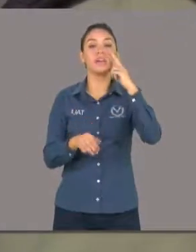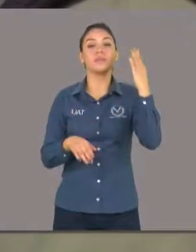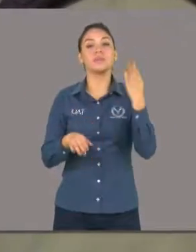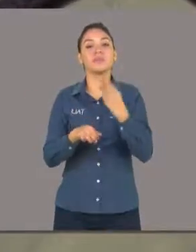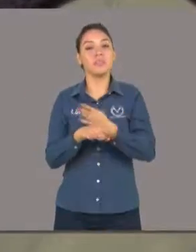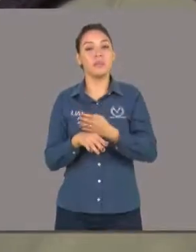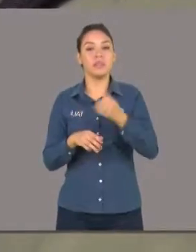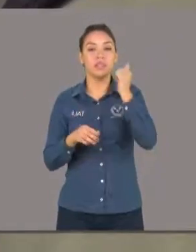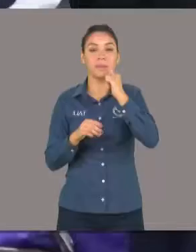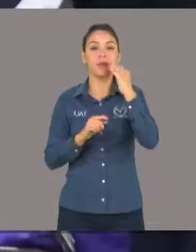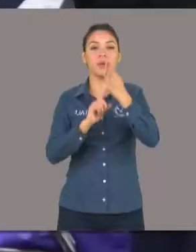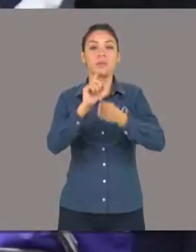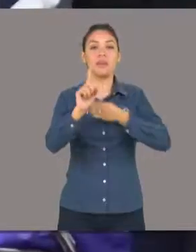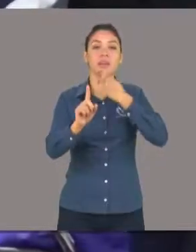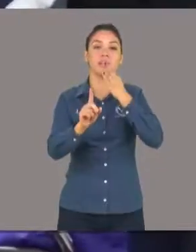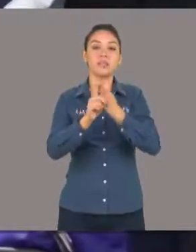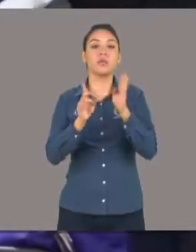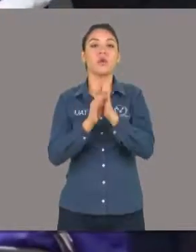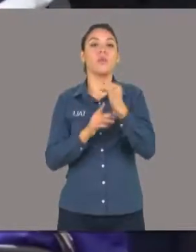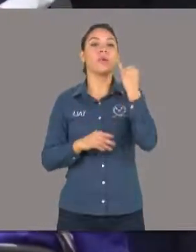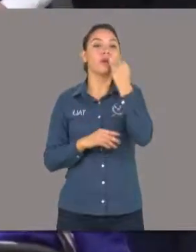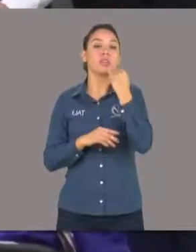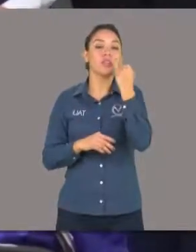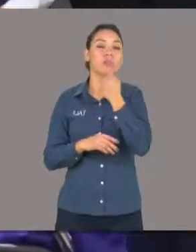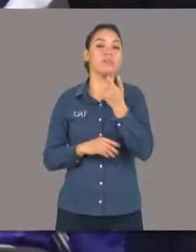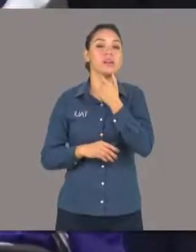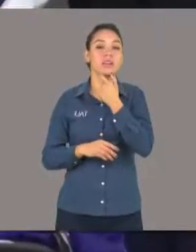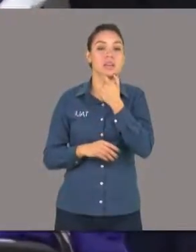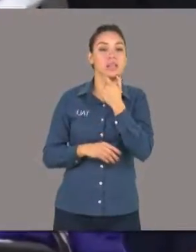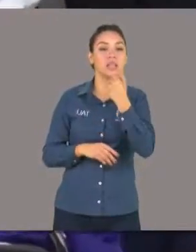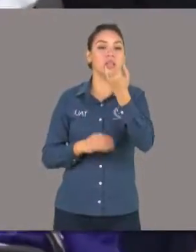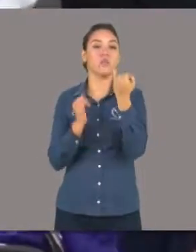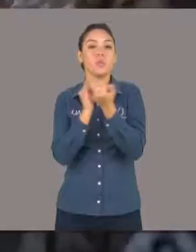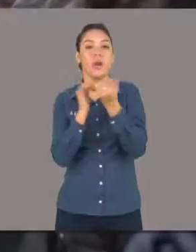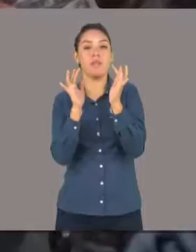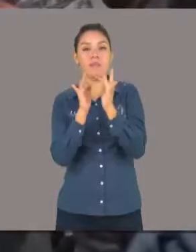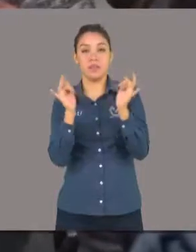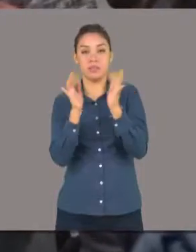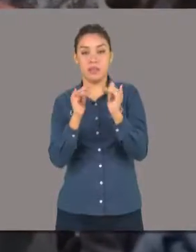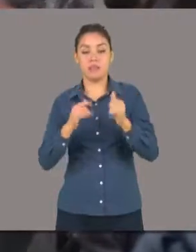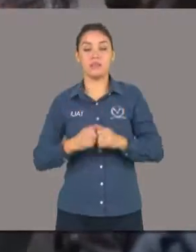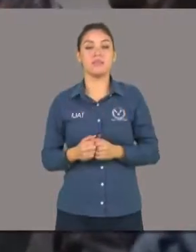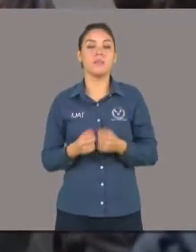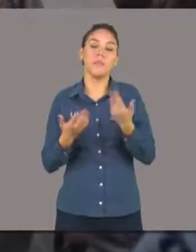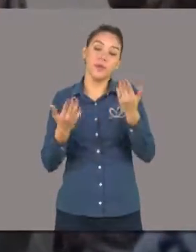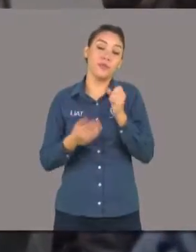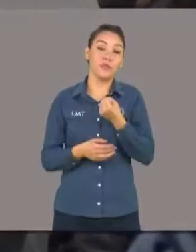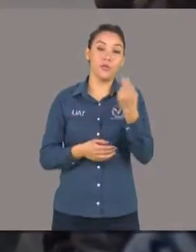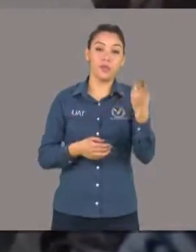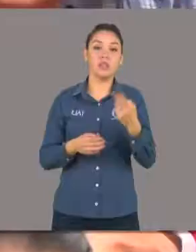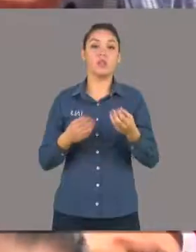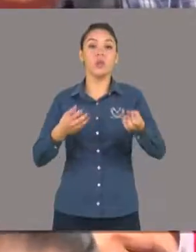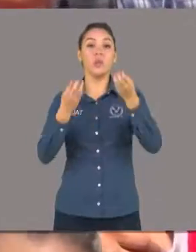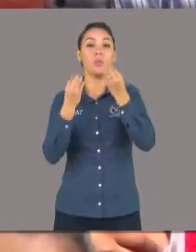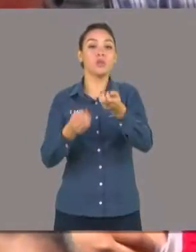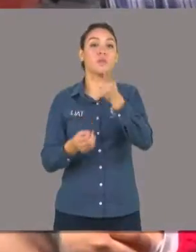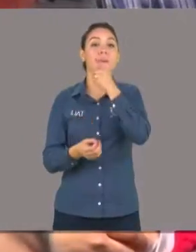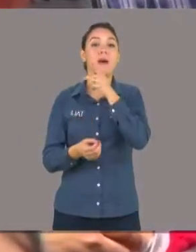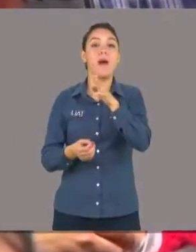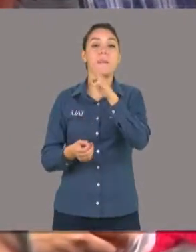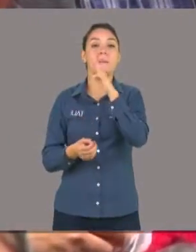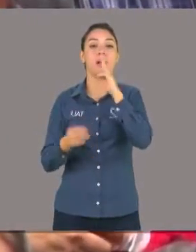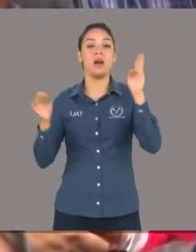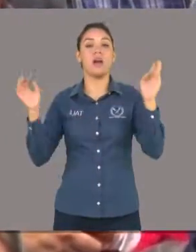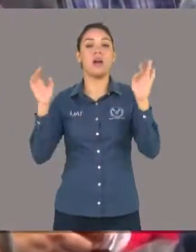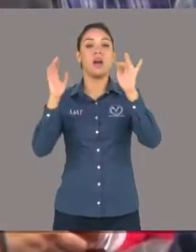y cumplir a cabalidad los objetivos de la impartición del idioma inglés y francés, pues afortunadamente son muchos los